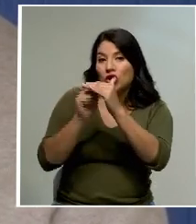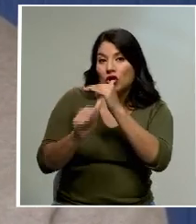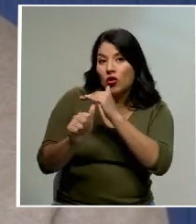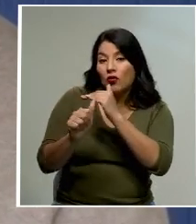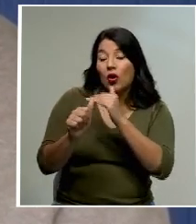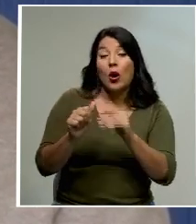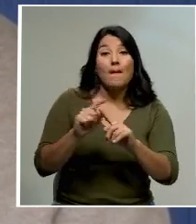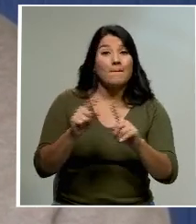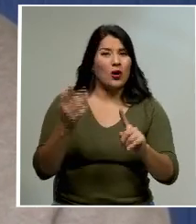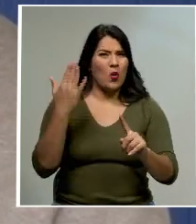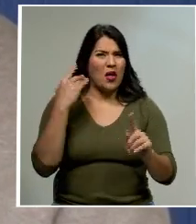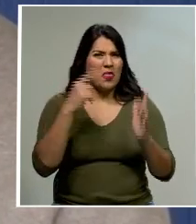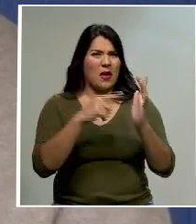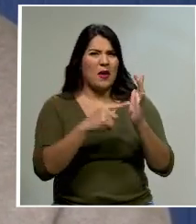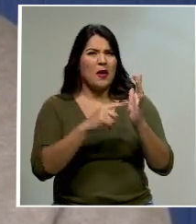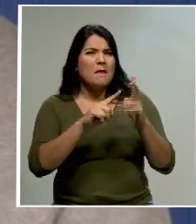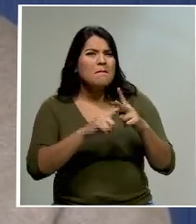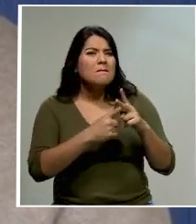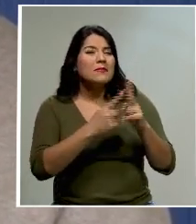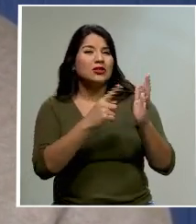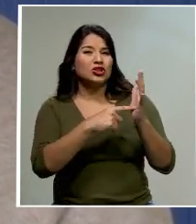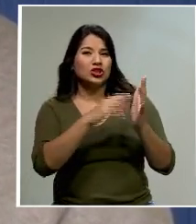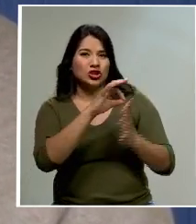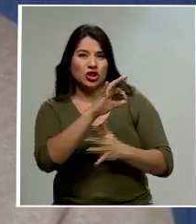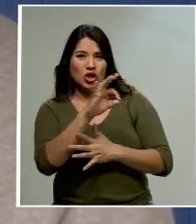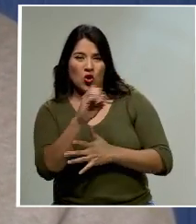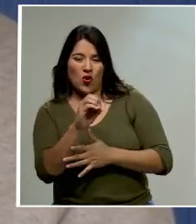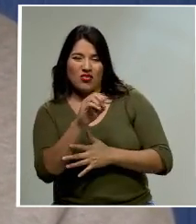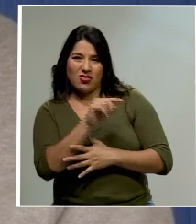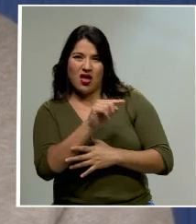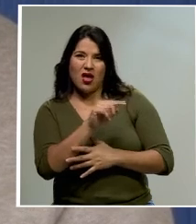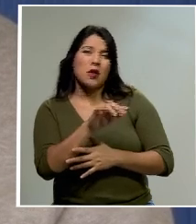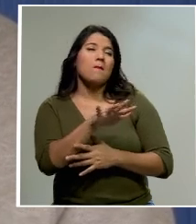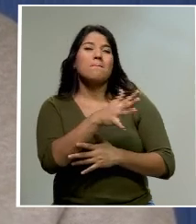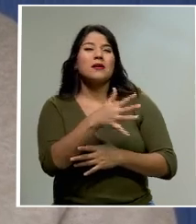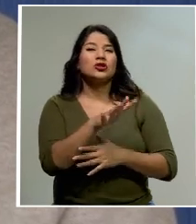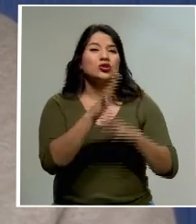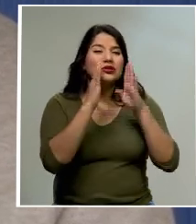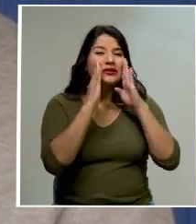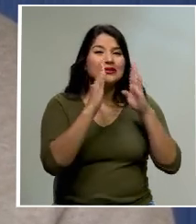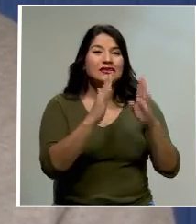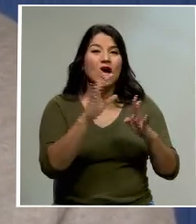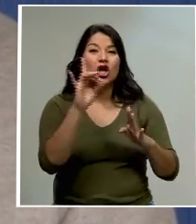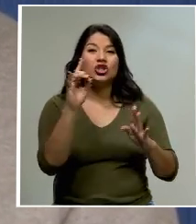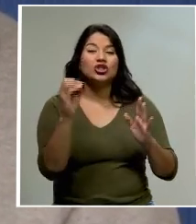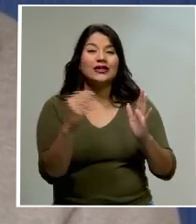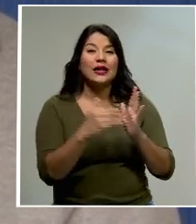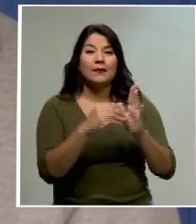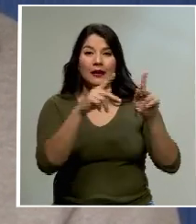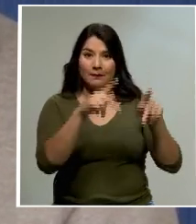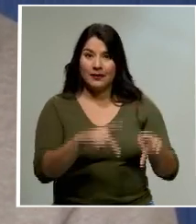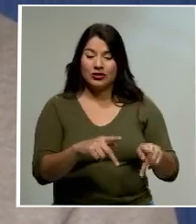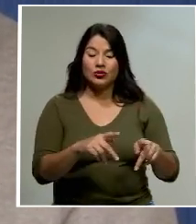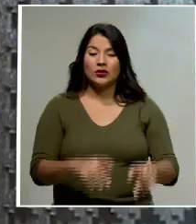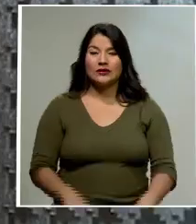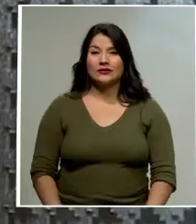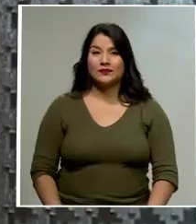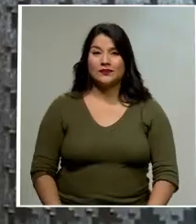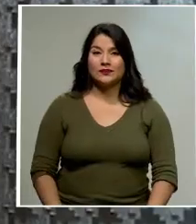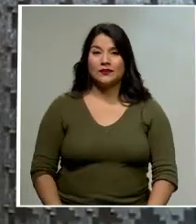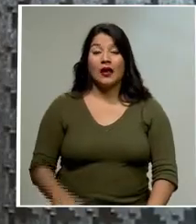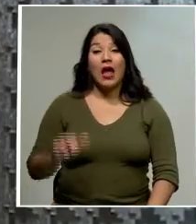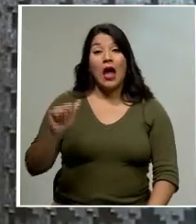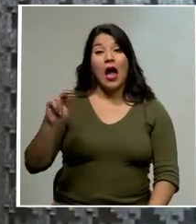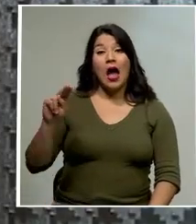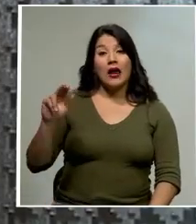aquel momento, a inicios de los 90, el impacto fueron alrededor de 80,000 personas reconocidas. Doña